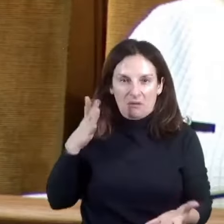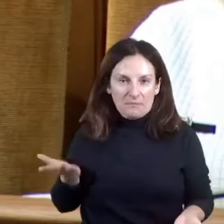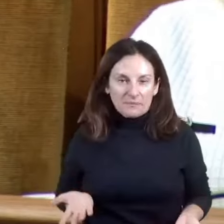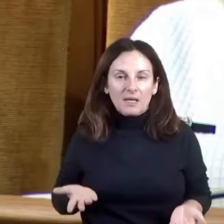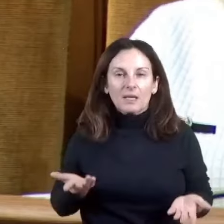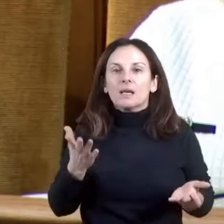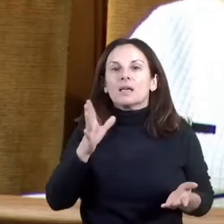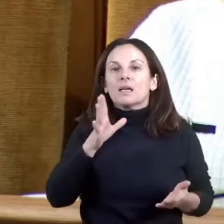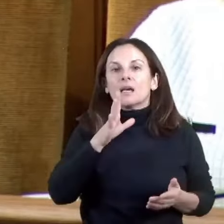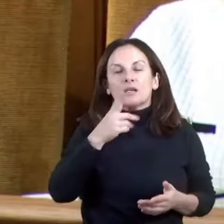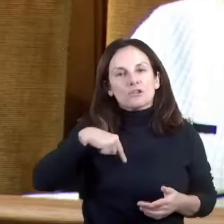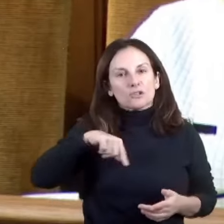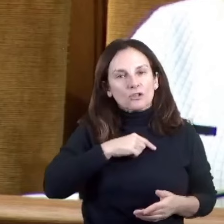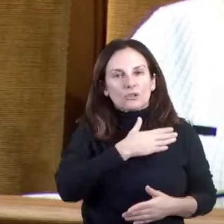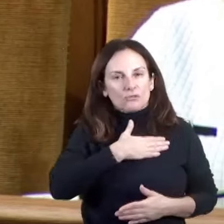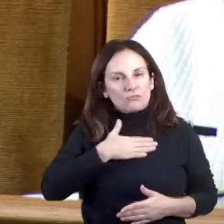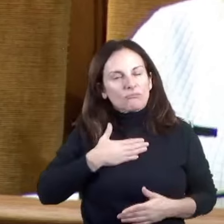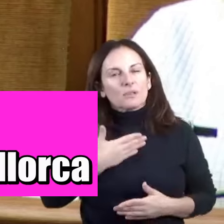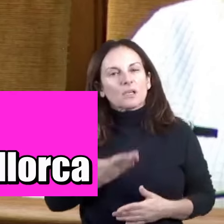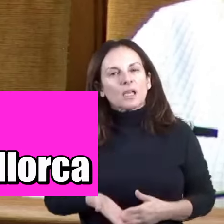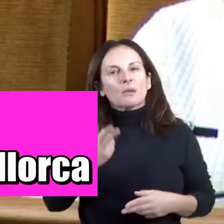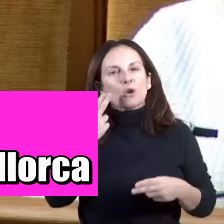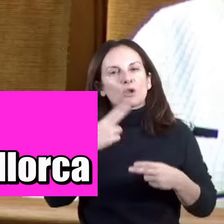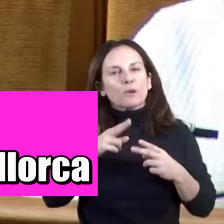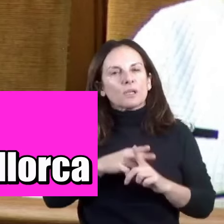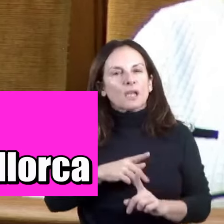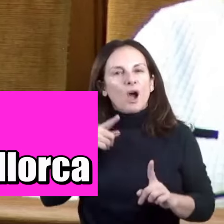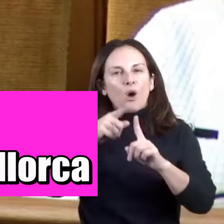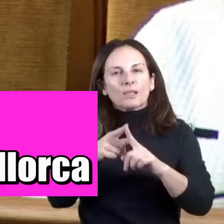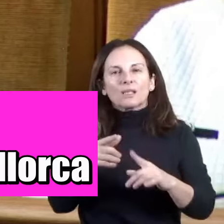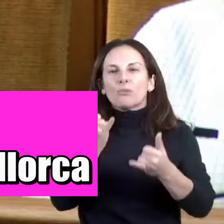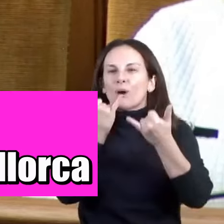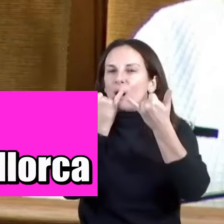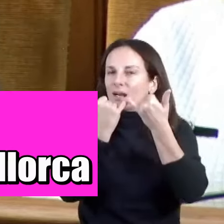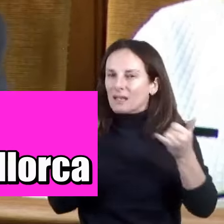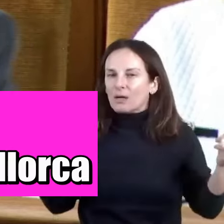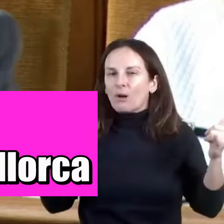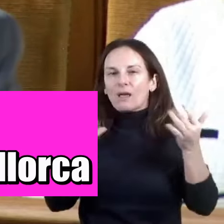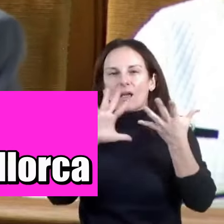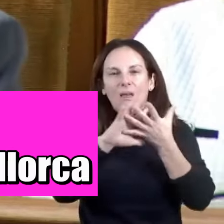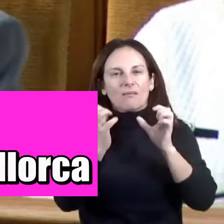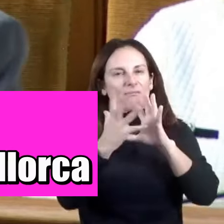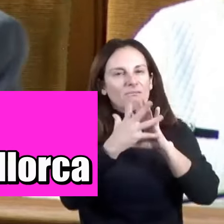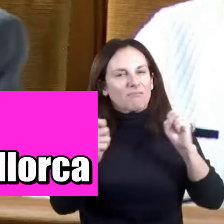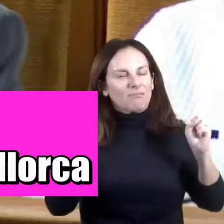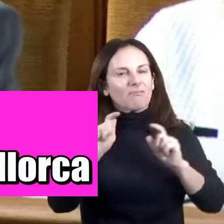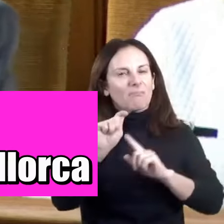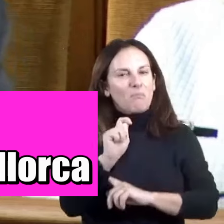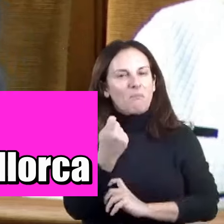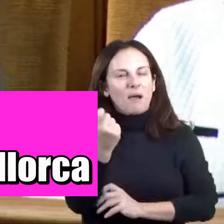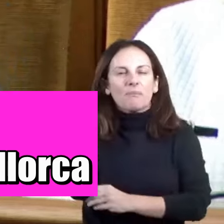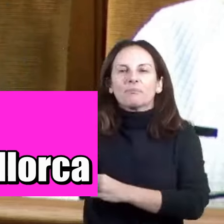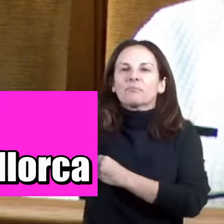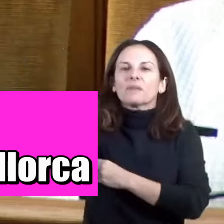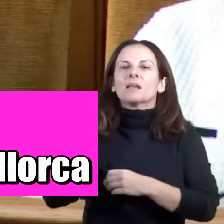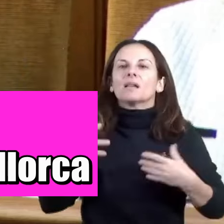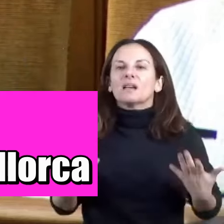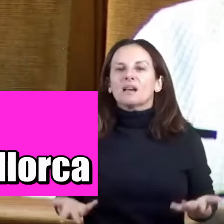una política de Reconciliación que no abra heridas sino que busque cerrarlas